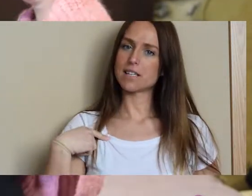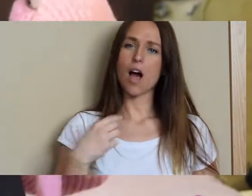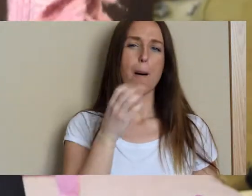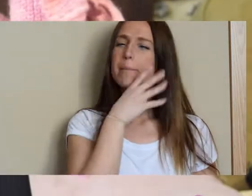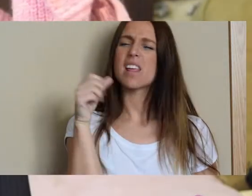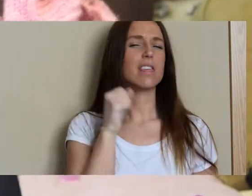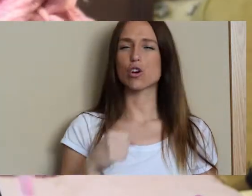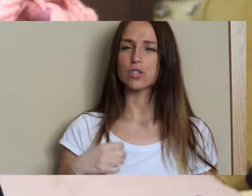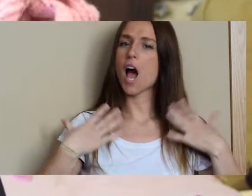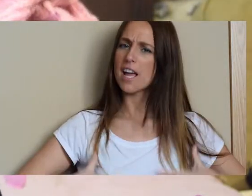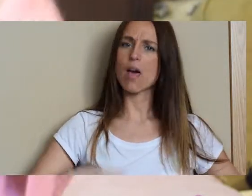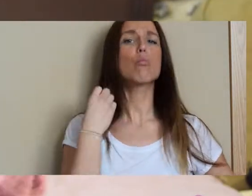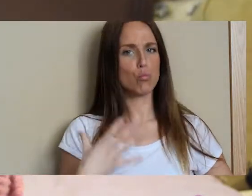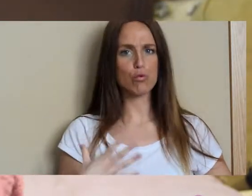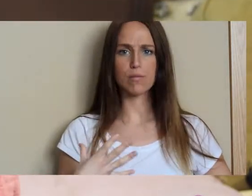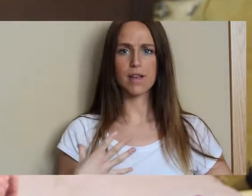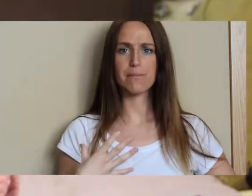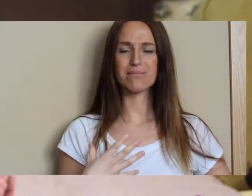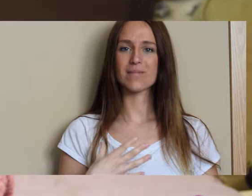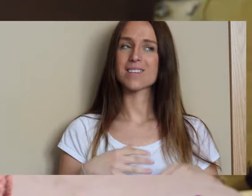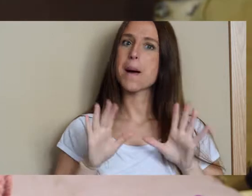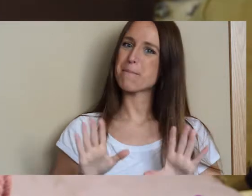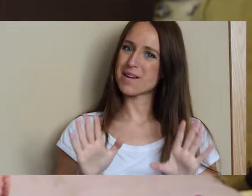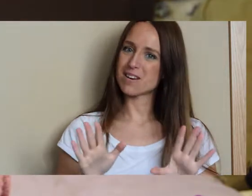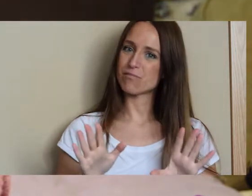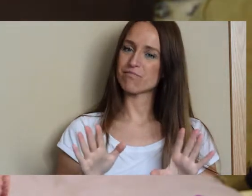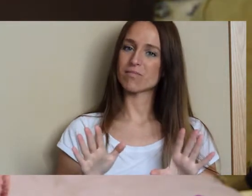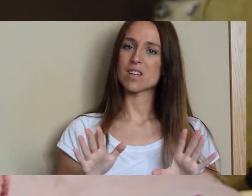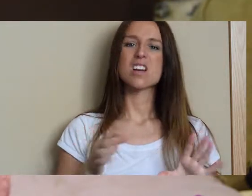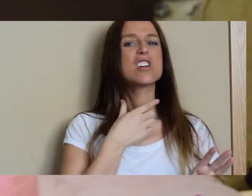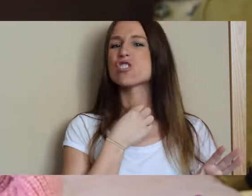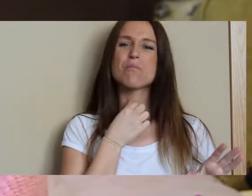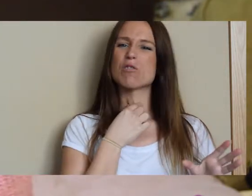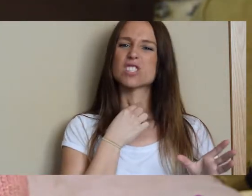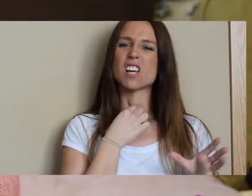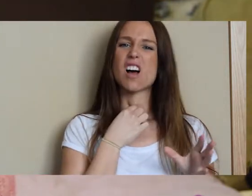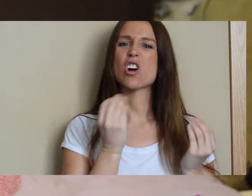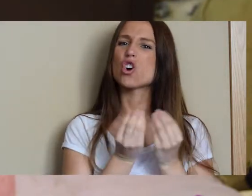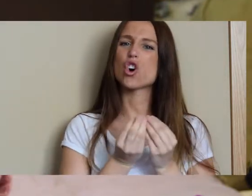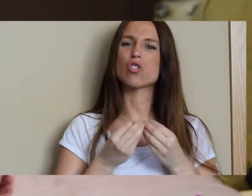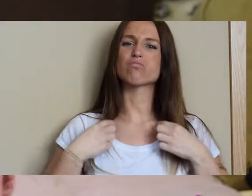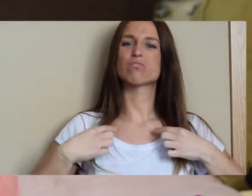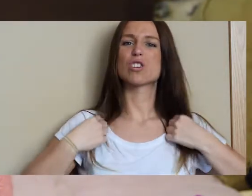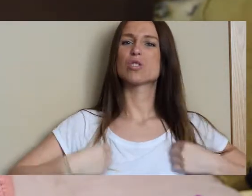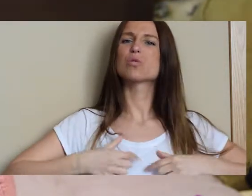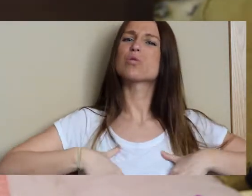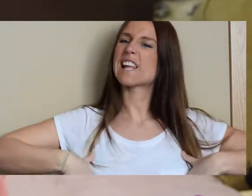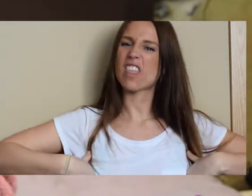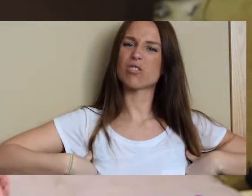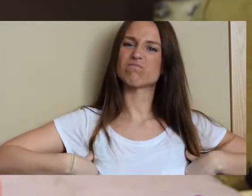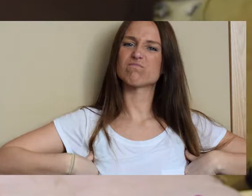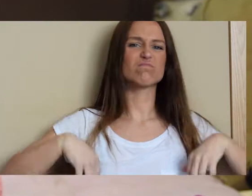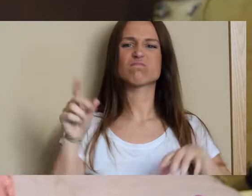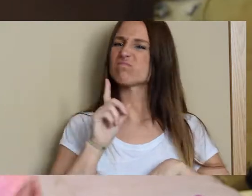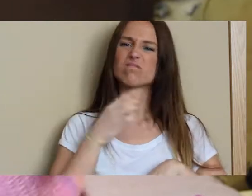Nada, queda súper bonita. Y lo que sí, a mí me gusta llevarla sin sujetador. No me gusta cómo queda el sujetador marcado por toda la